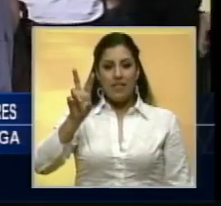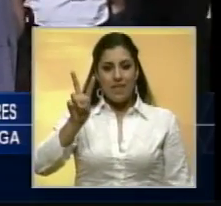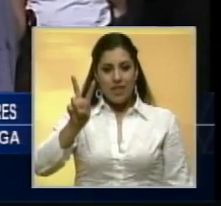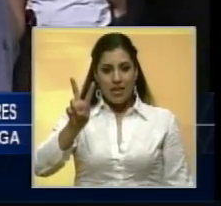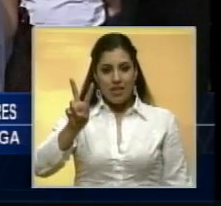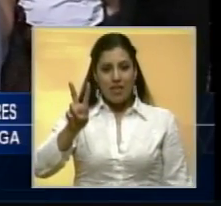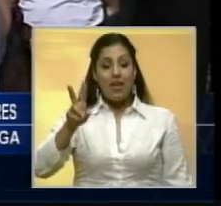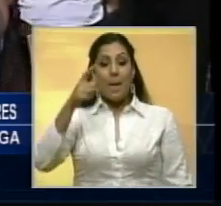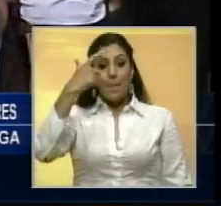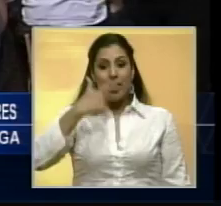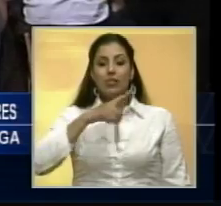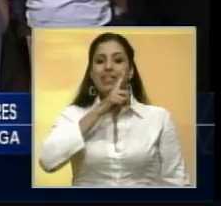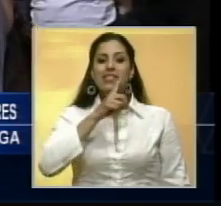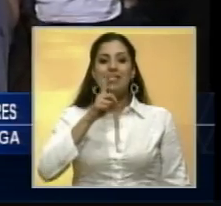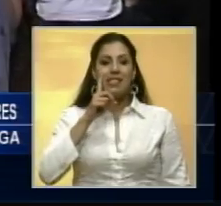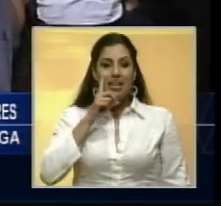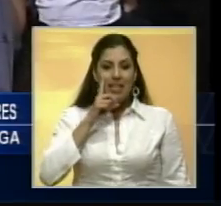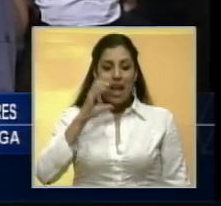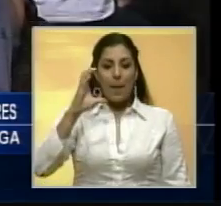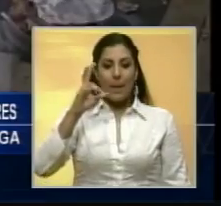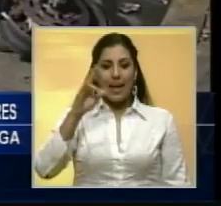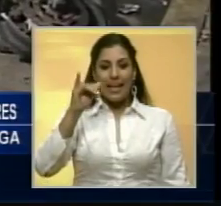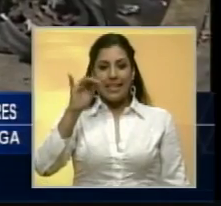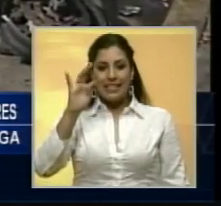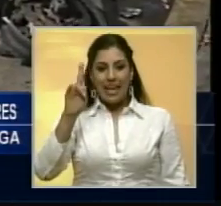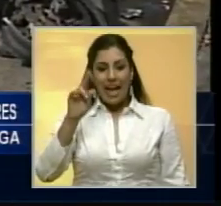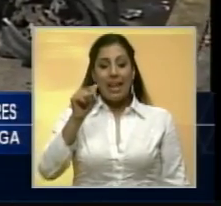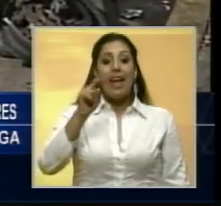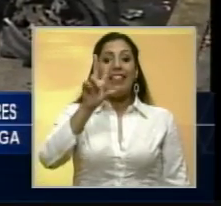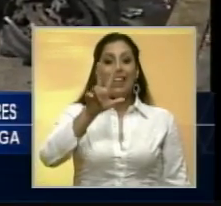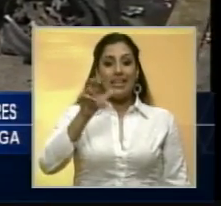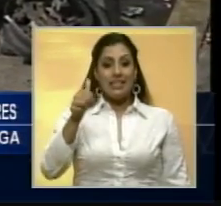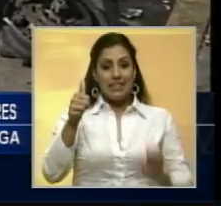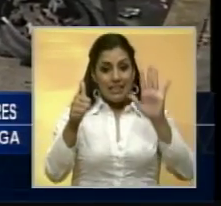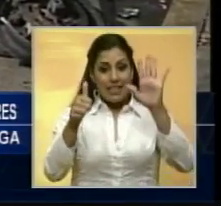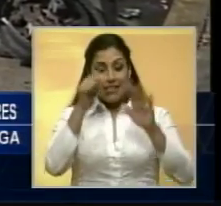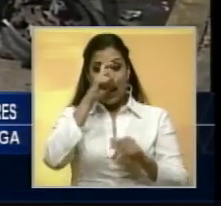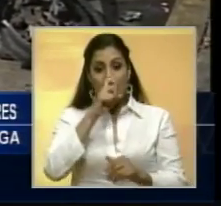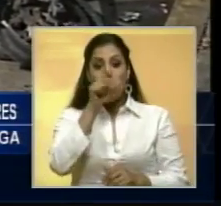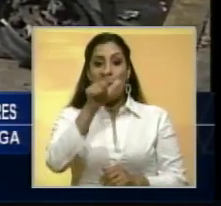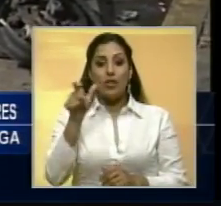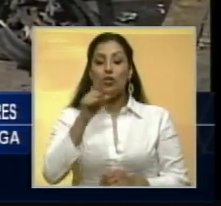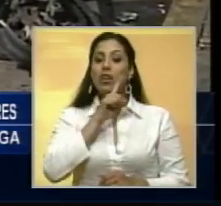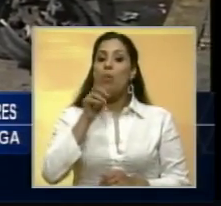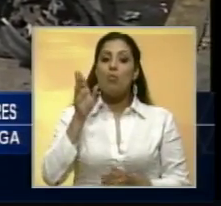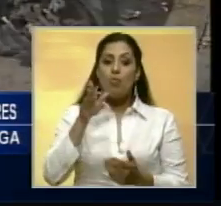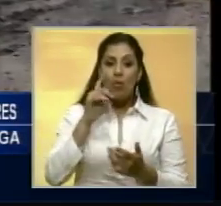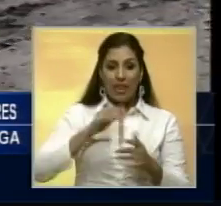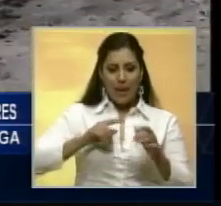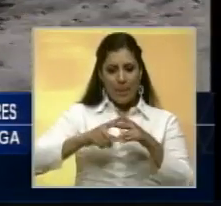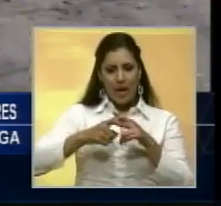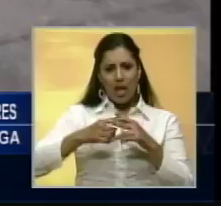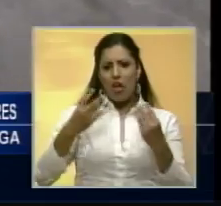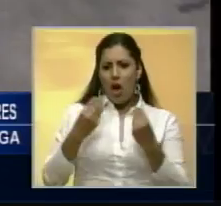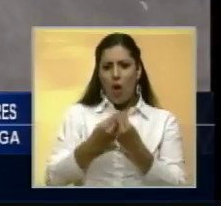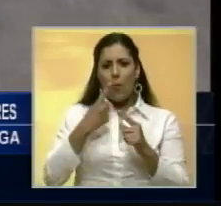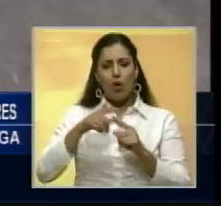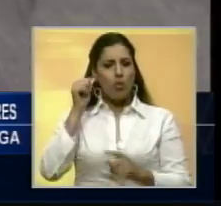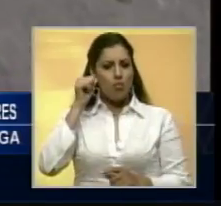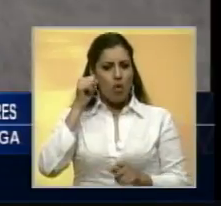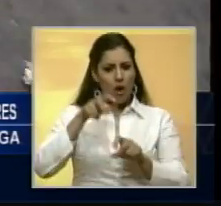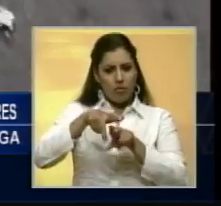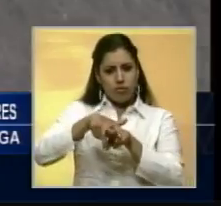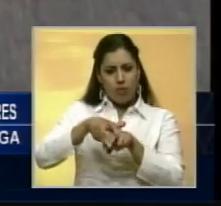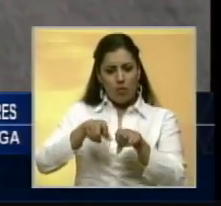UCB. La víctima quedó identificada como Cristian Blanco, de 36 años. Allegados cuentan que el hombre, quien era mecánico, venía acompañado por una dama en